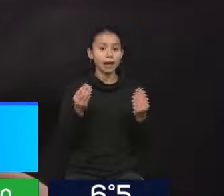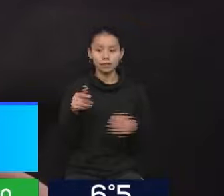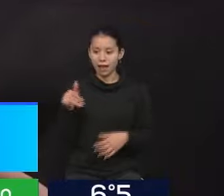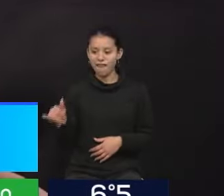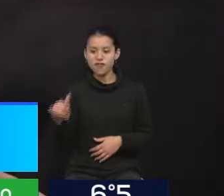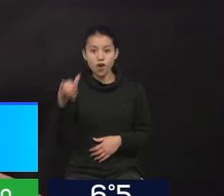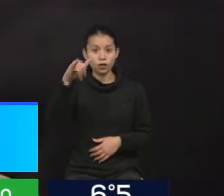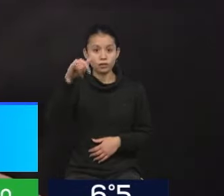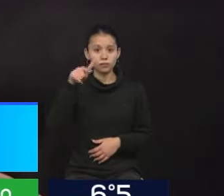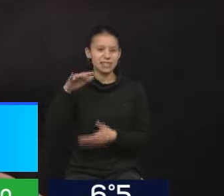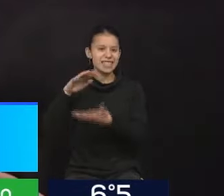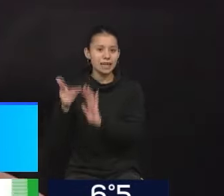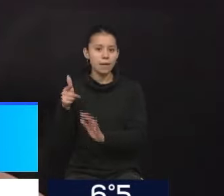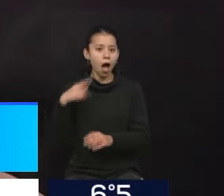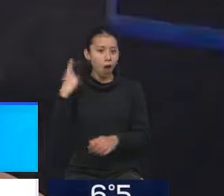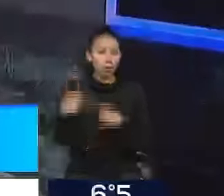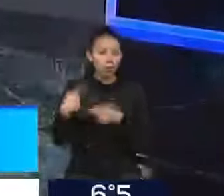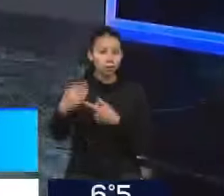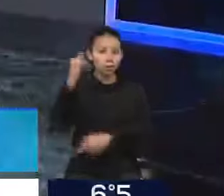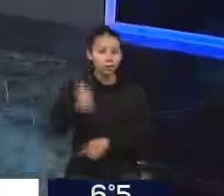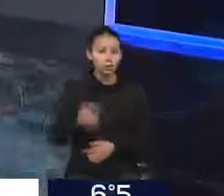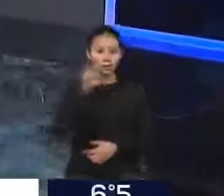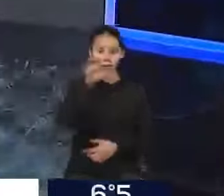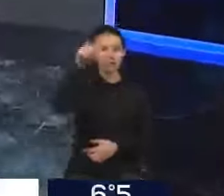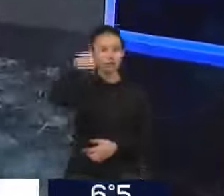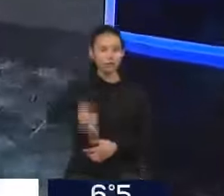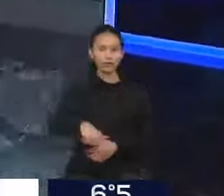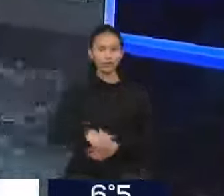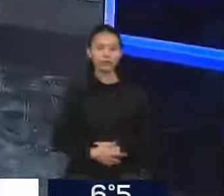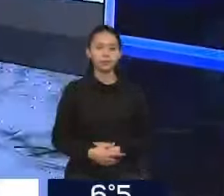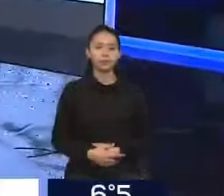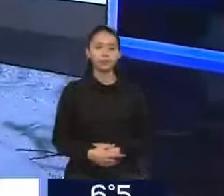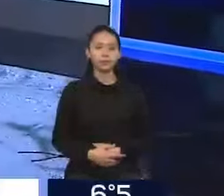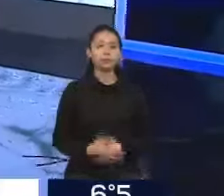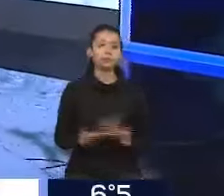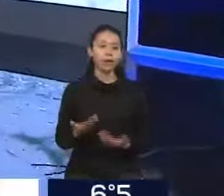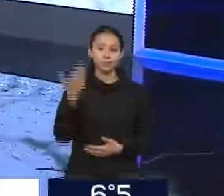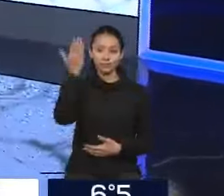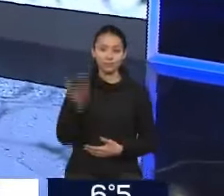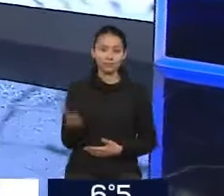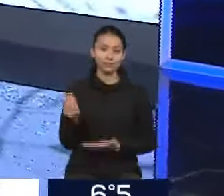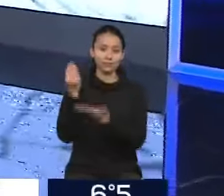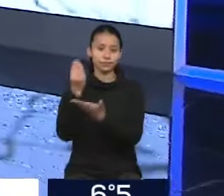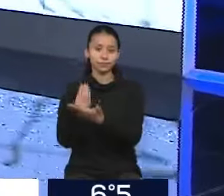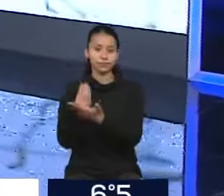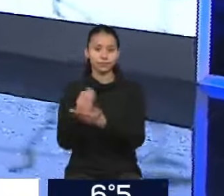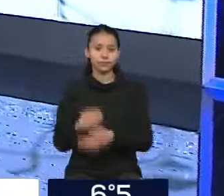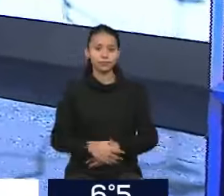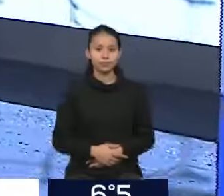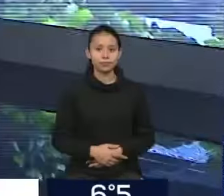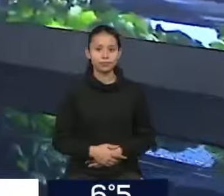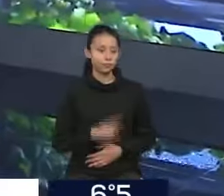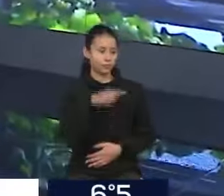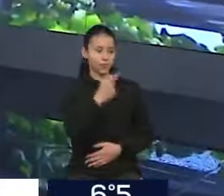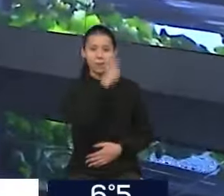en el sur de la provincia. Bueno, ahí estaba Molero rodeado de los principales dirigentes